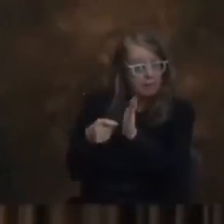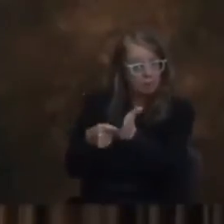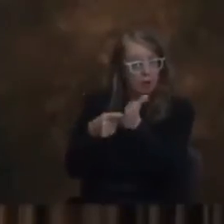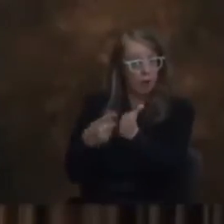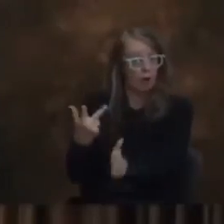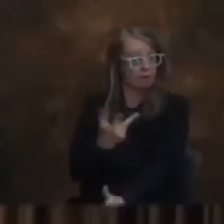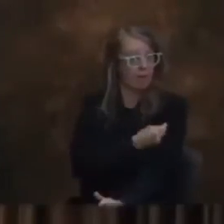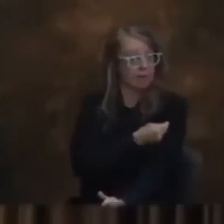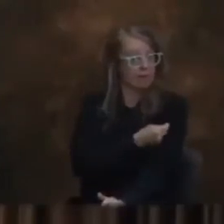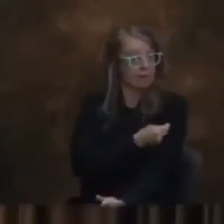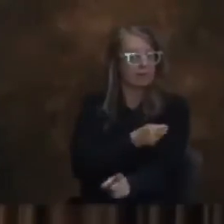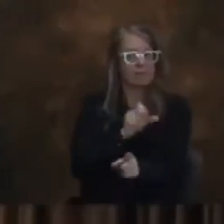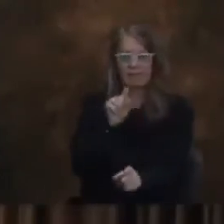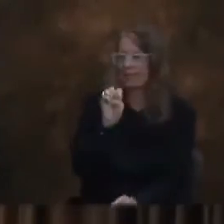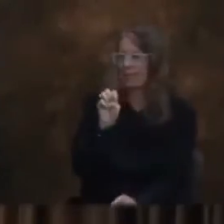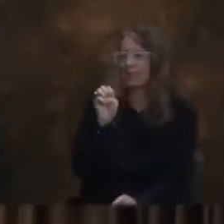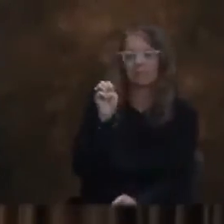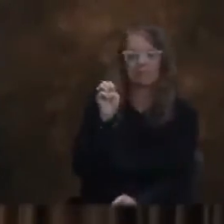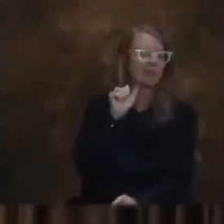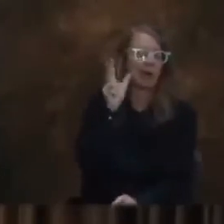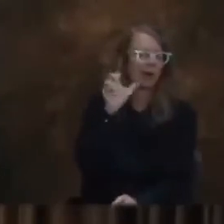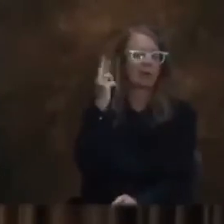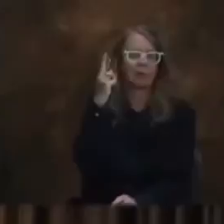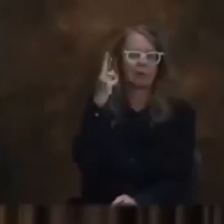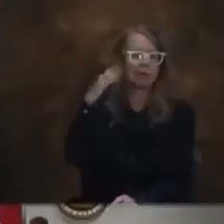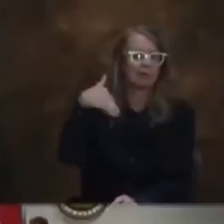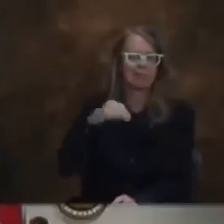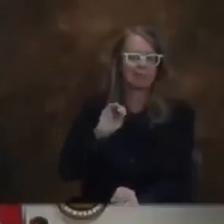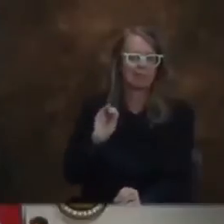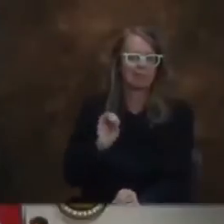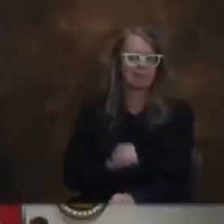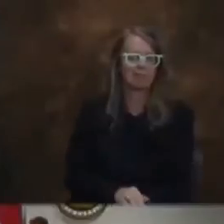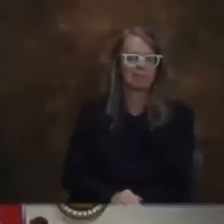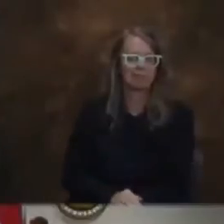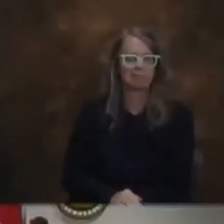donde hemos visto mucho de eso gracias